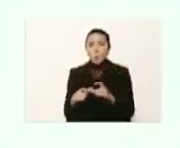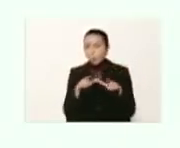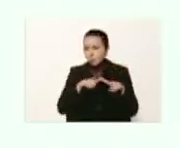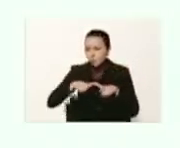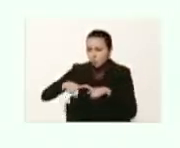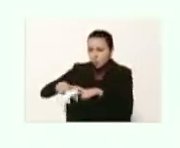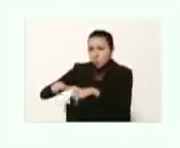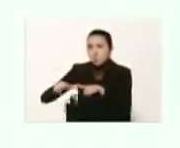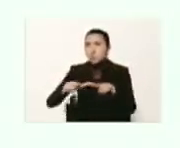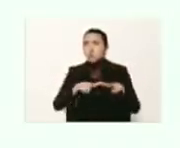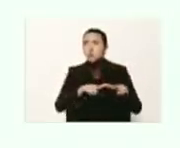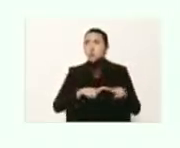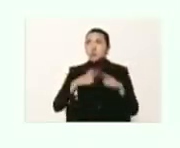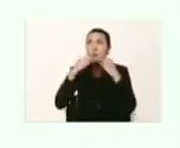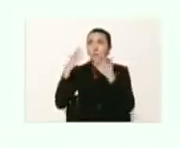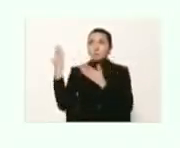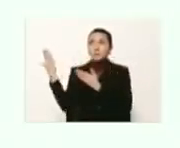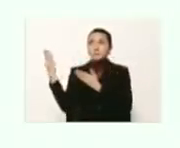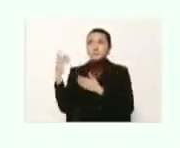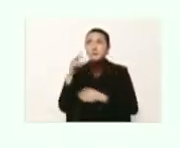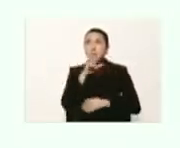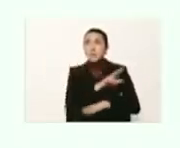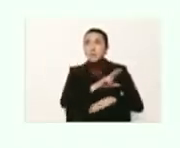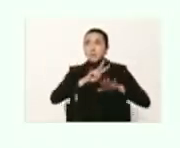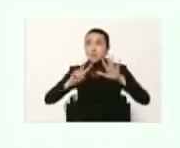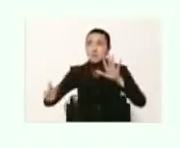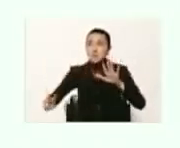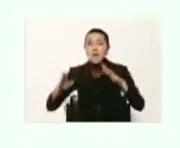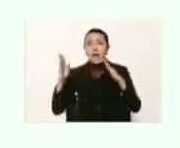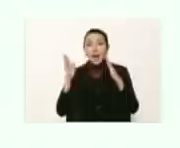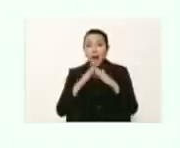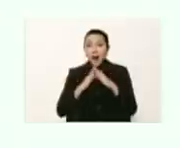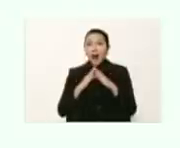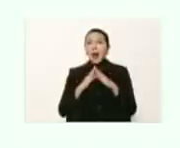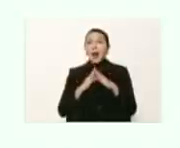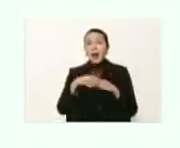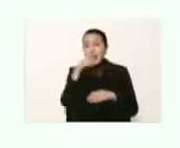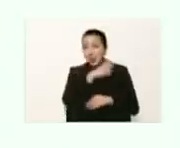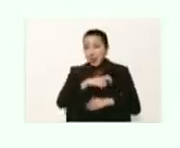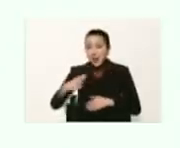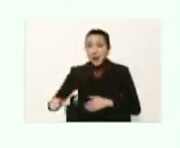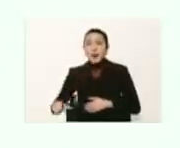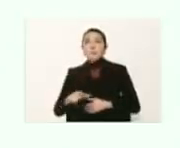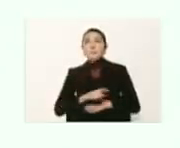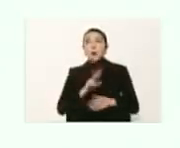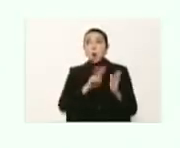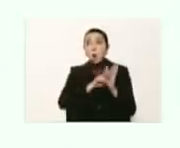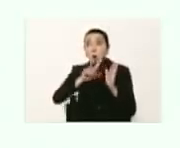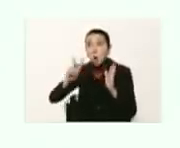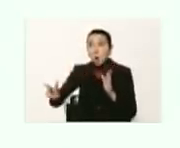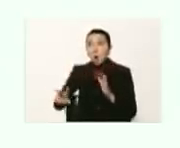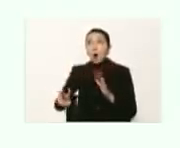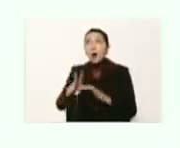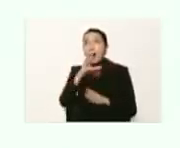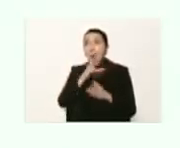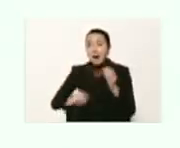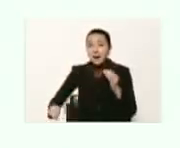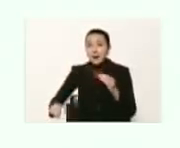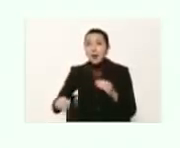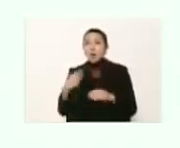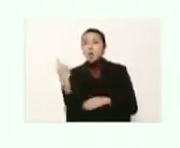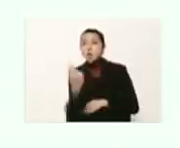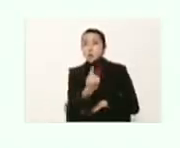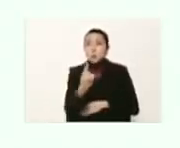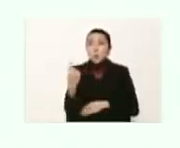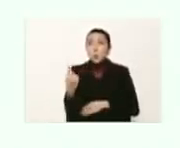espacios. 37 casas fueron abandonadas en el barrio El Naranjal de la Cota 905.